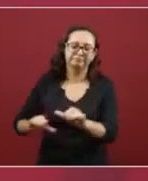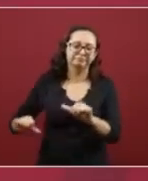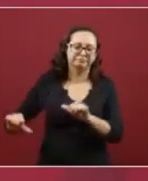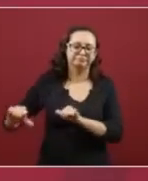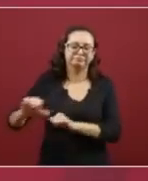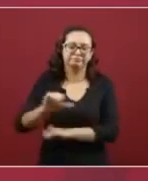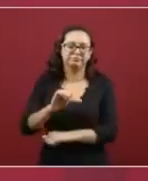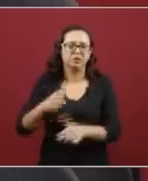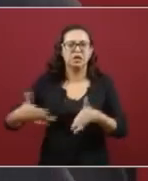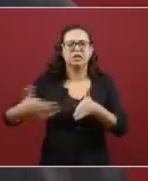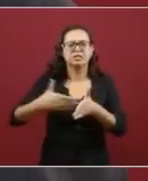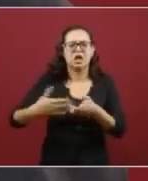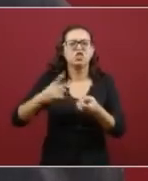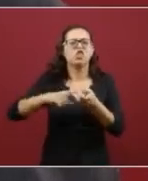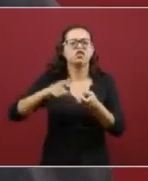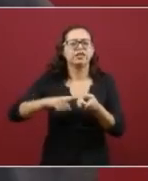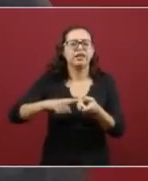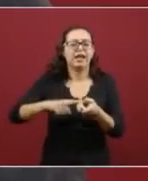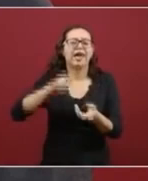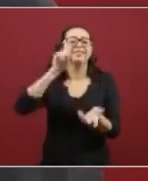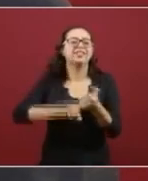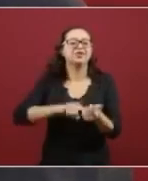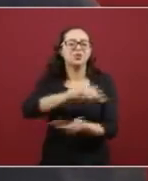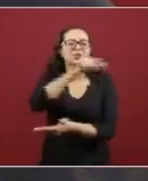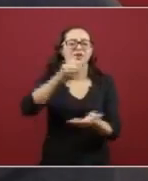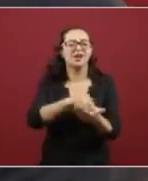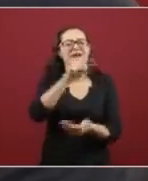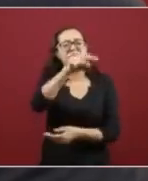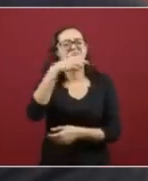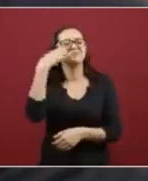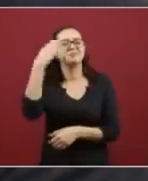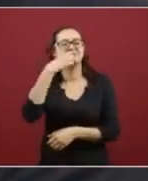escuela. Ya esa participación existe, pero hay que